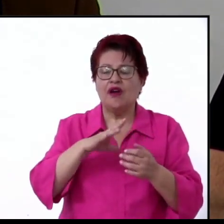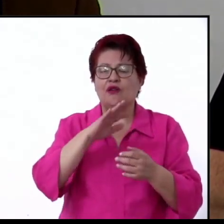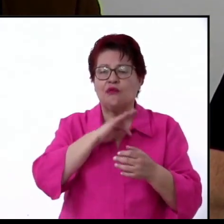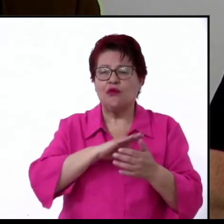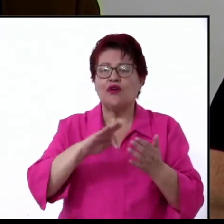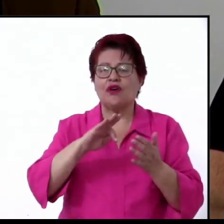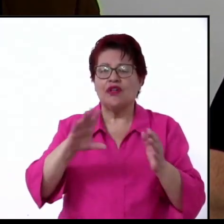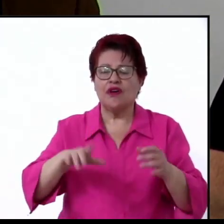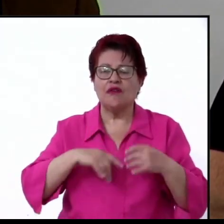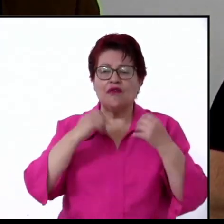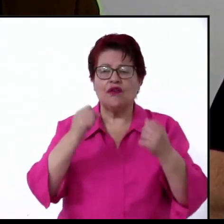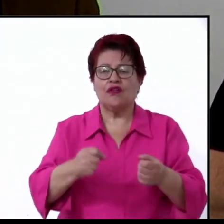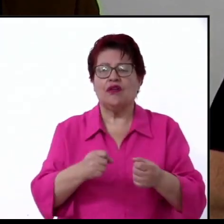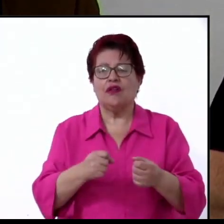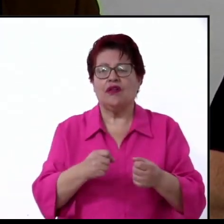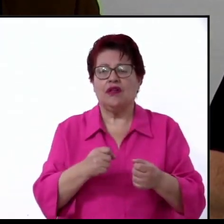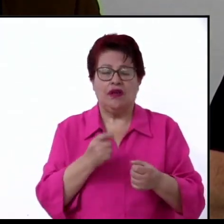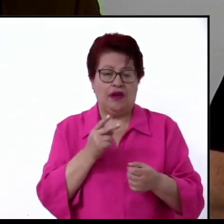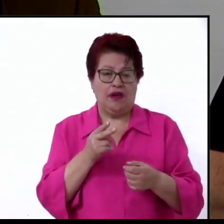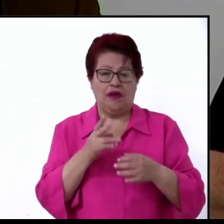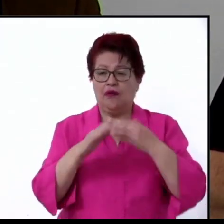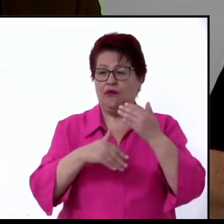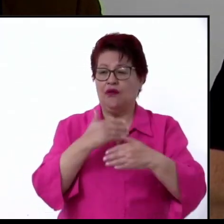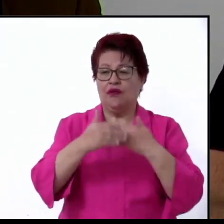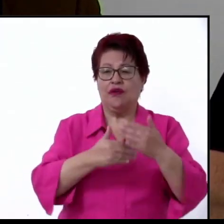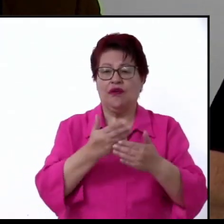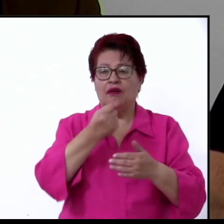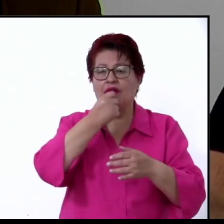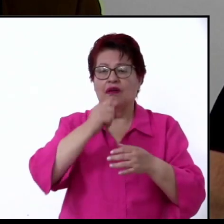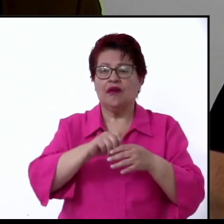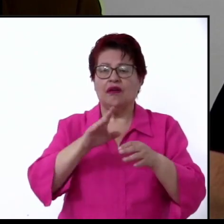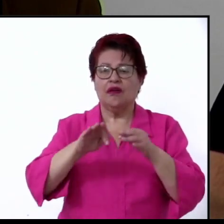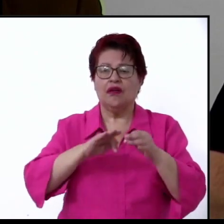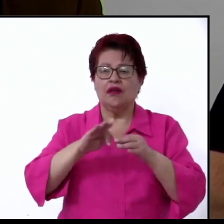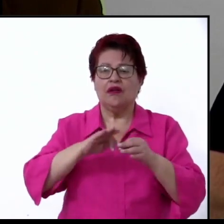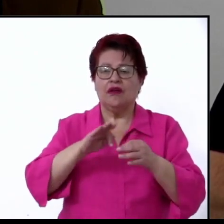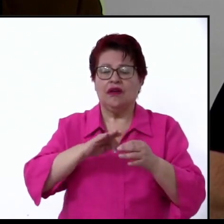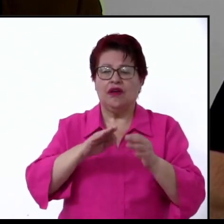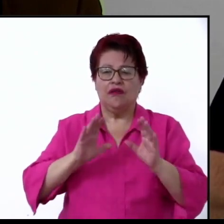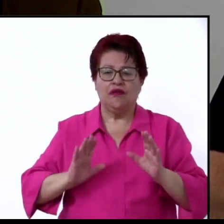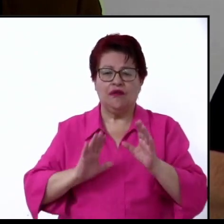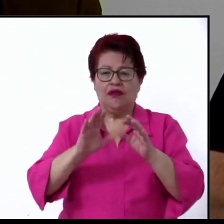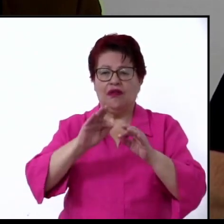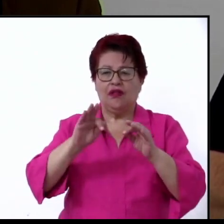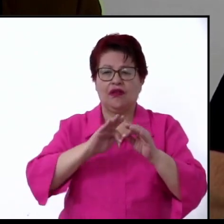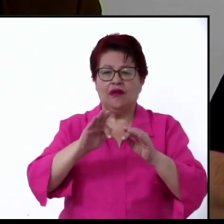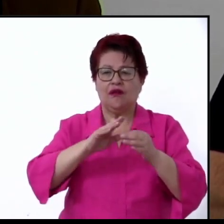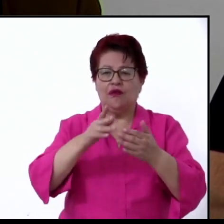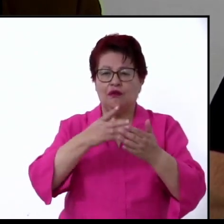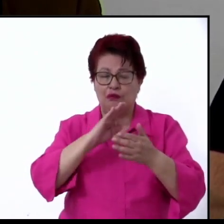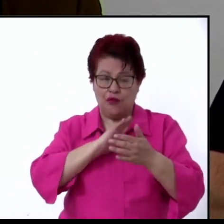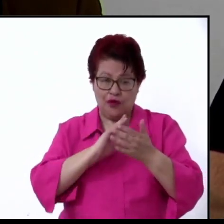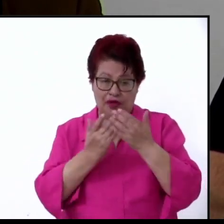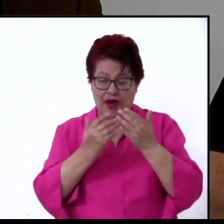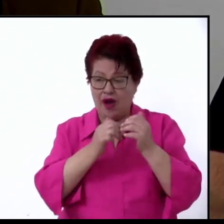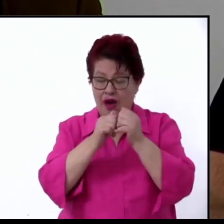de fortalecer ese proceso. La Secretaría del Trabajo y Fomento al Empleo técnicamente podría